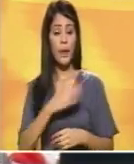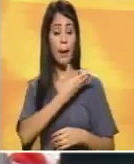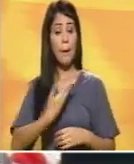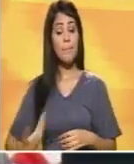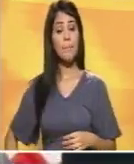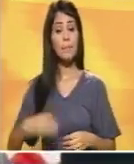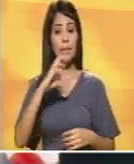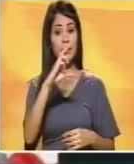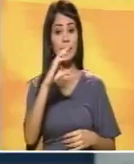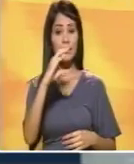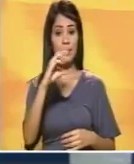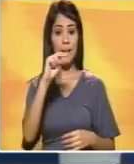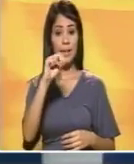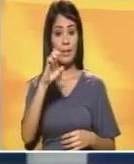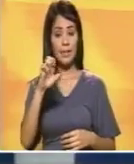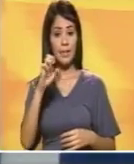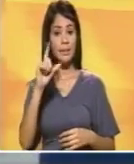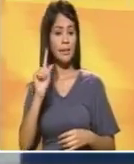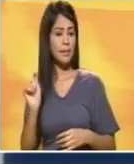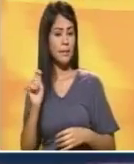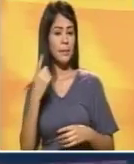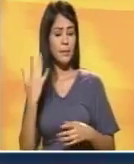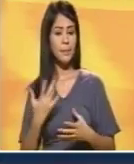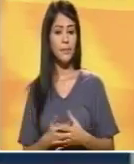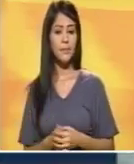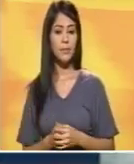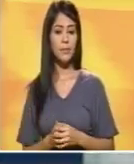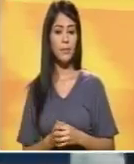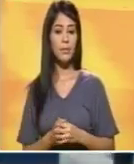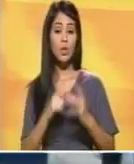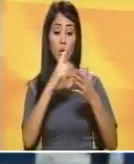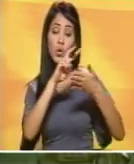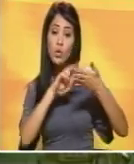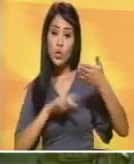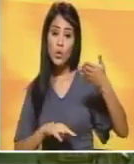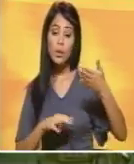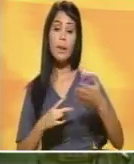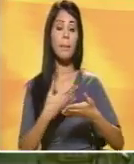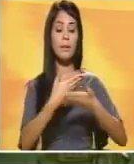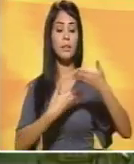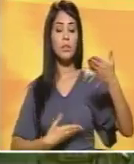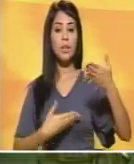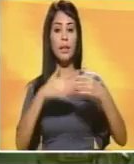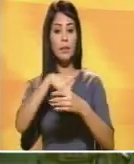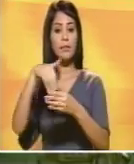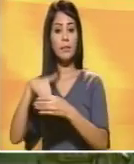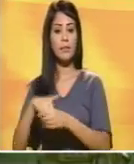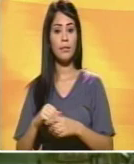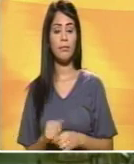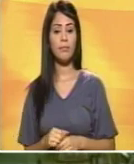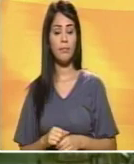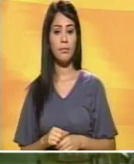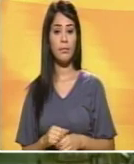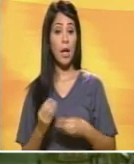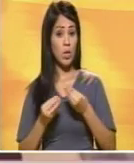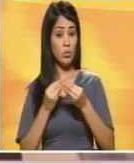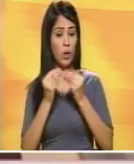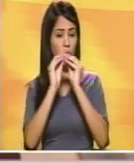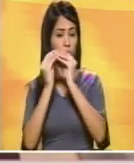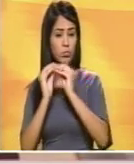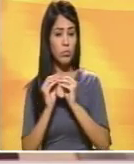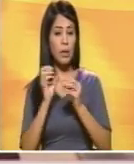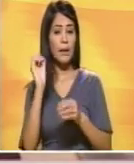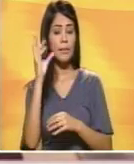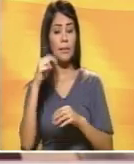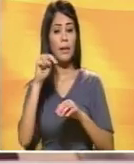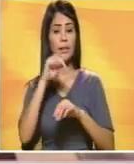del Consejo Nacional Electoral, Tibisay Lucena, manifestó que el cronograma electoral de los comicios regionales se realizó en tiempo récord luego de que la Asamblea